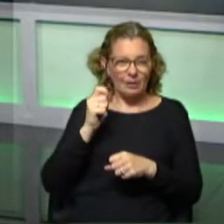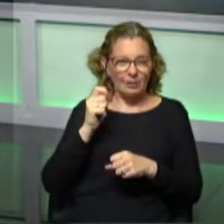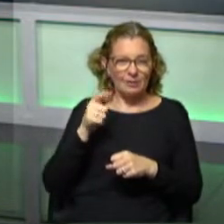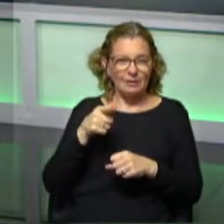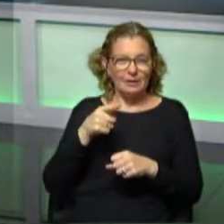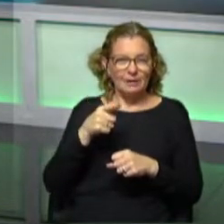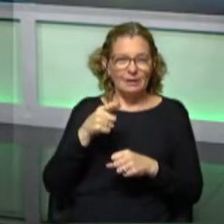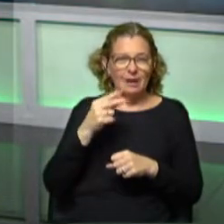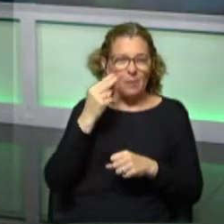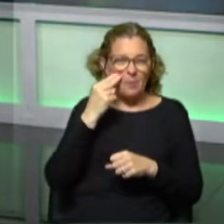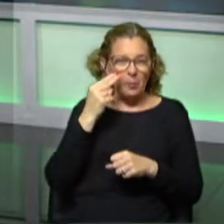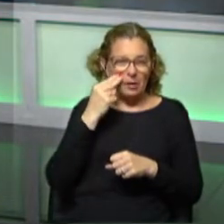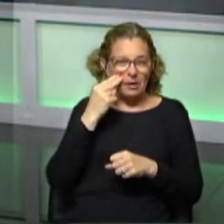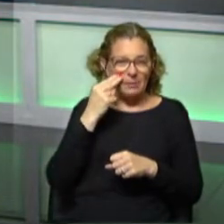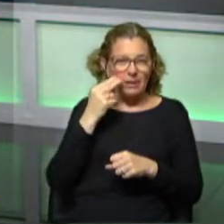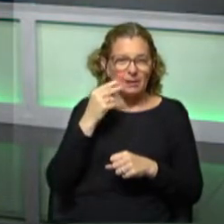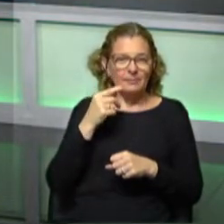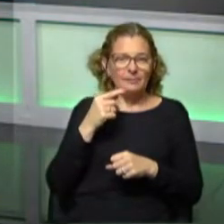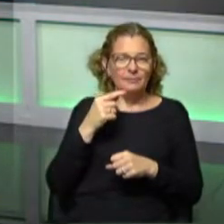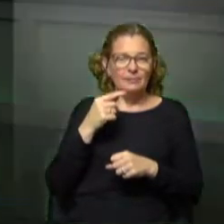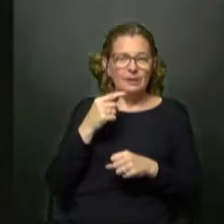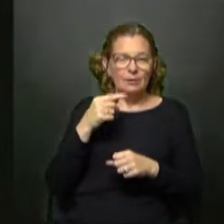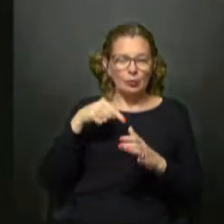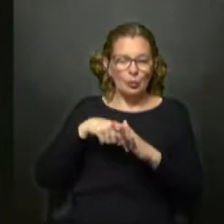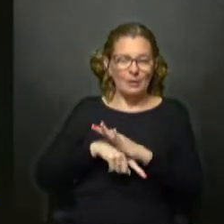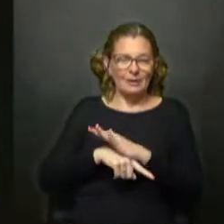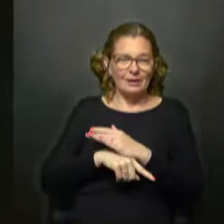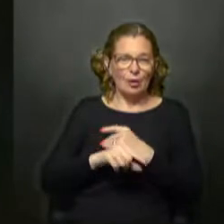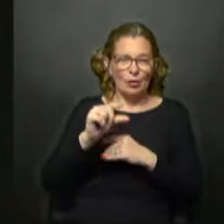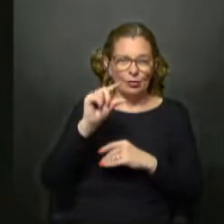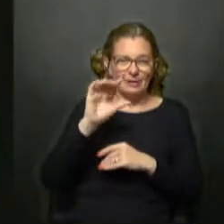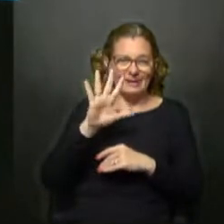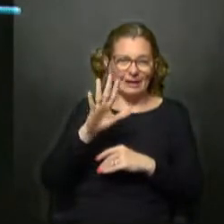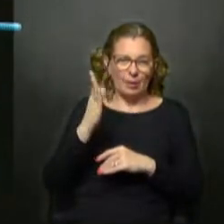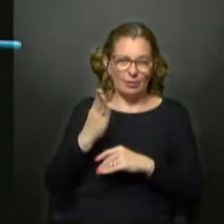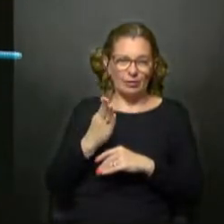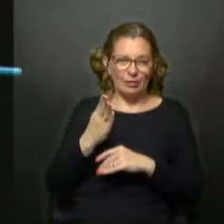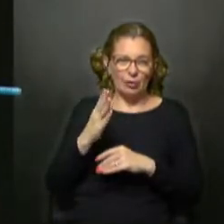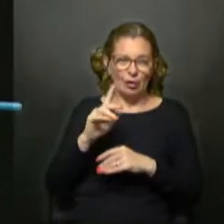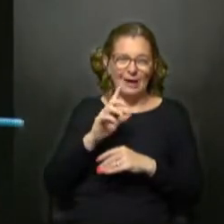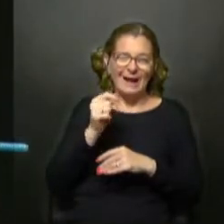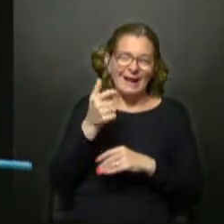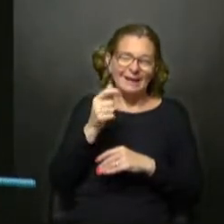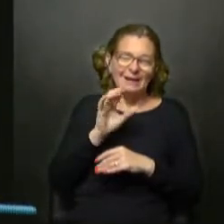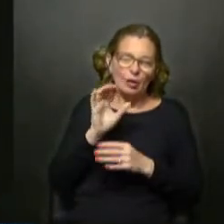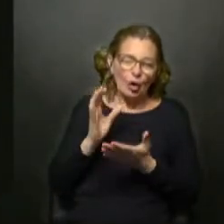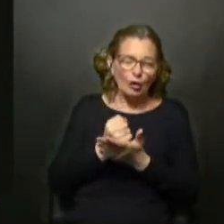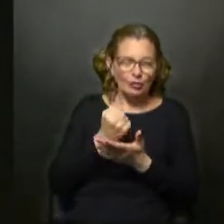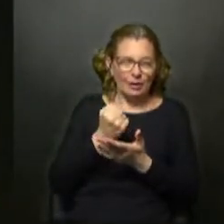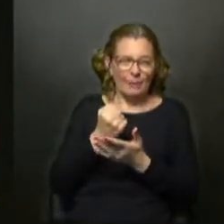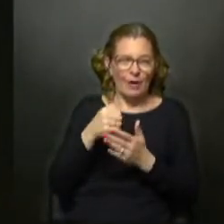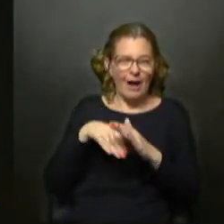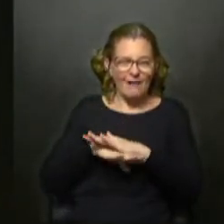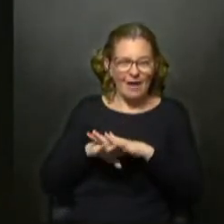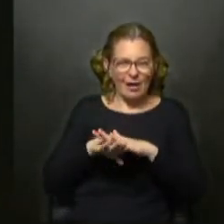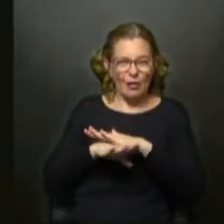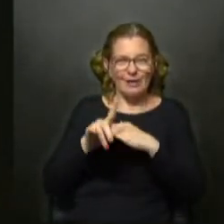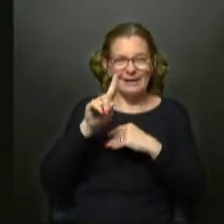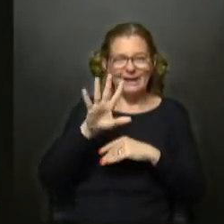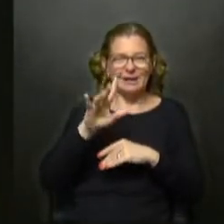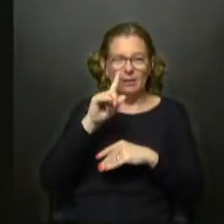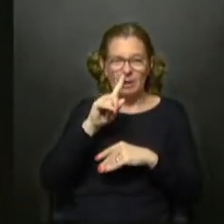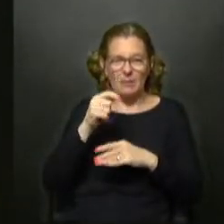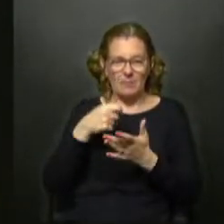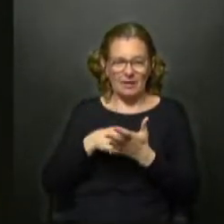incidencia de la problemática de los salarios sumergidos es muy escasa y de hecho no encontramos casi ninguno que tenga por debajo de 15.000 pesos